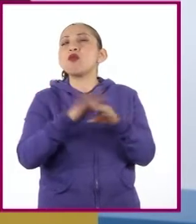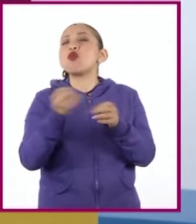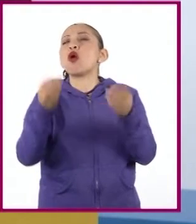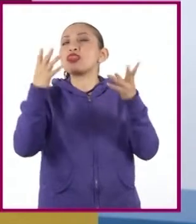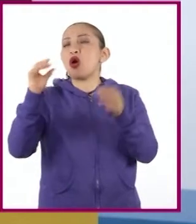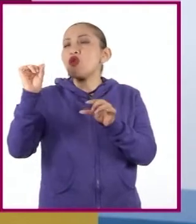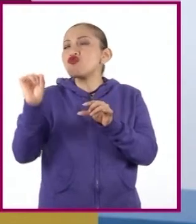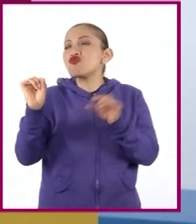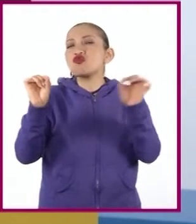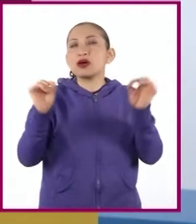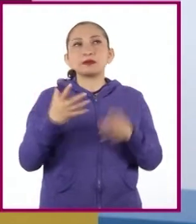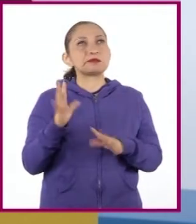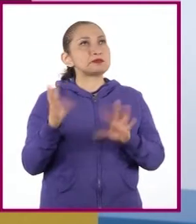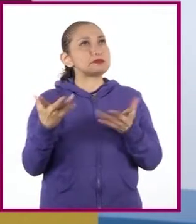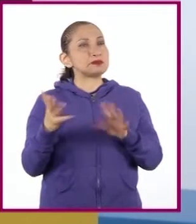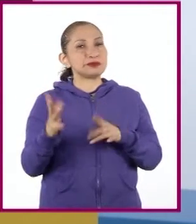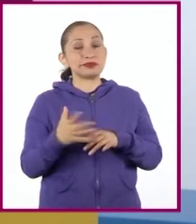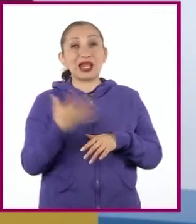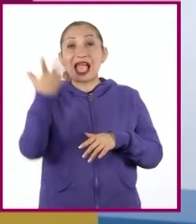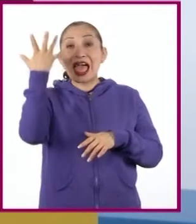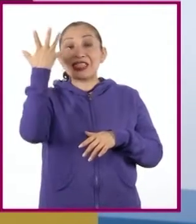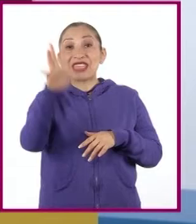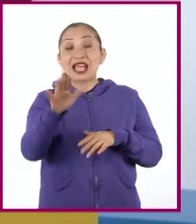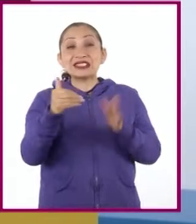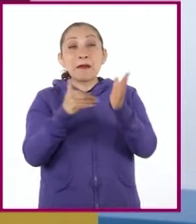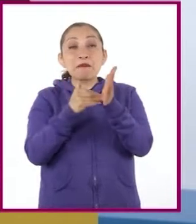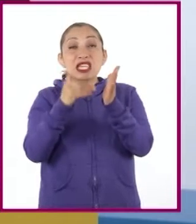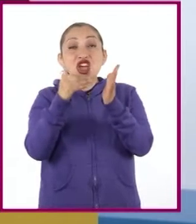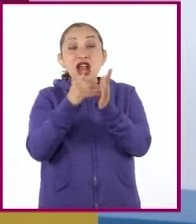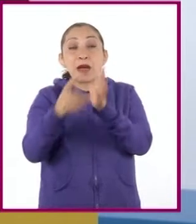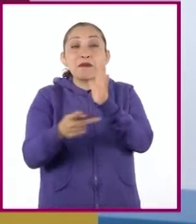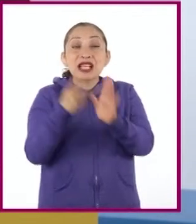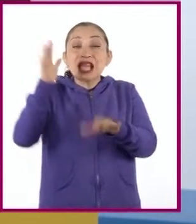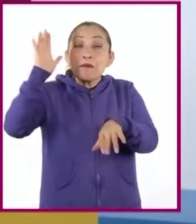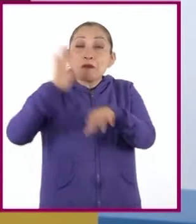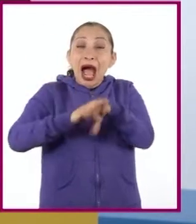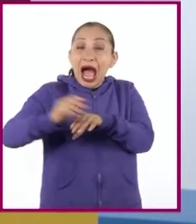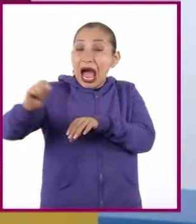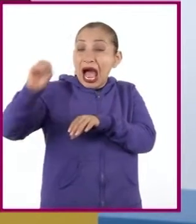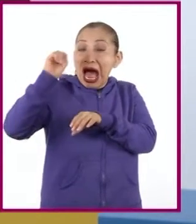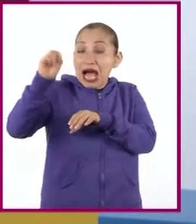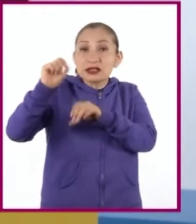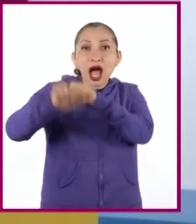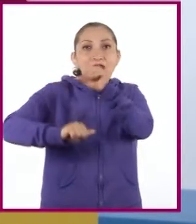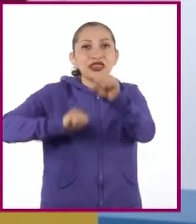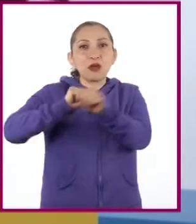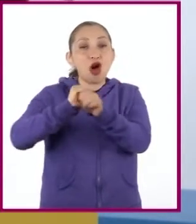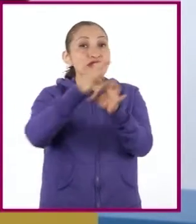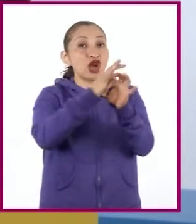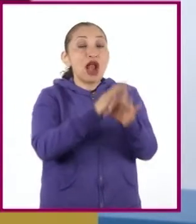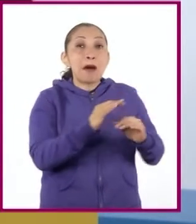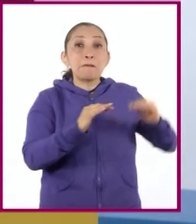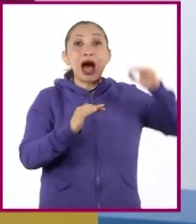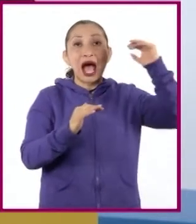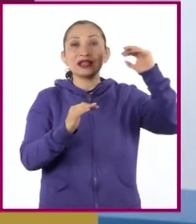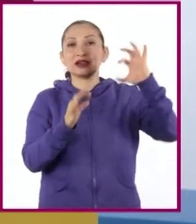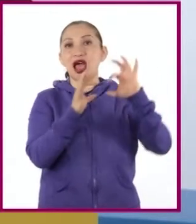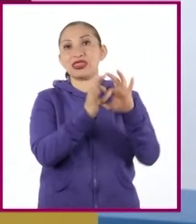Pues aproximadamente 10 billones de veces más pequeños, dependiendo del tipo de